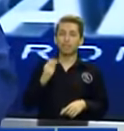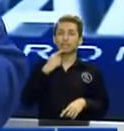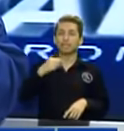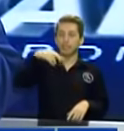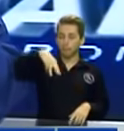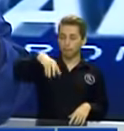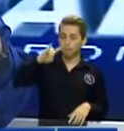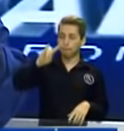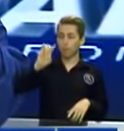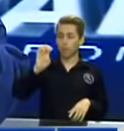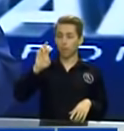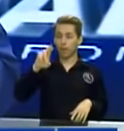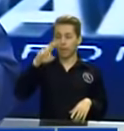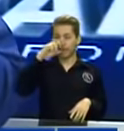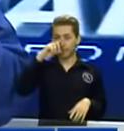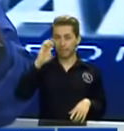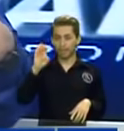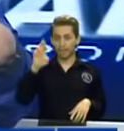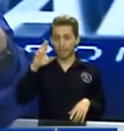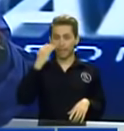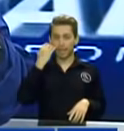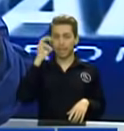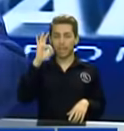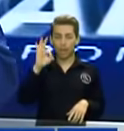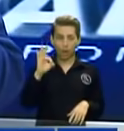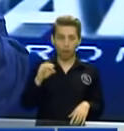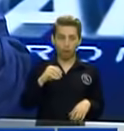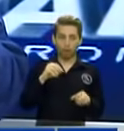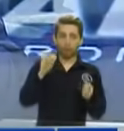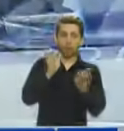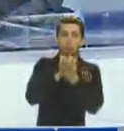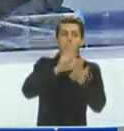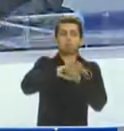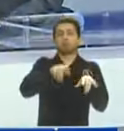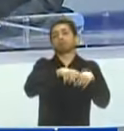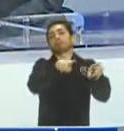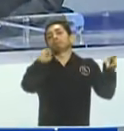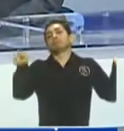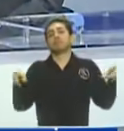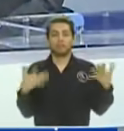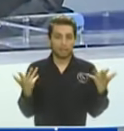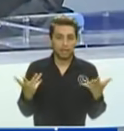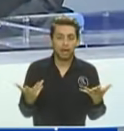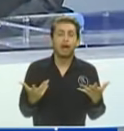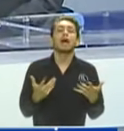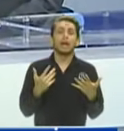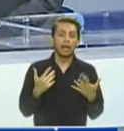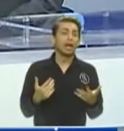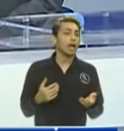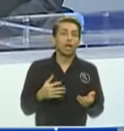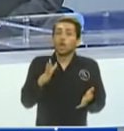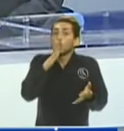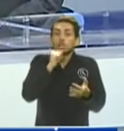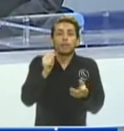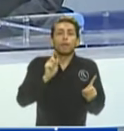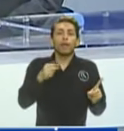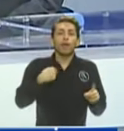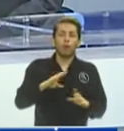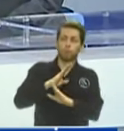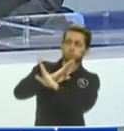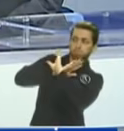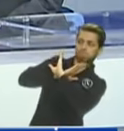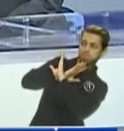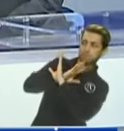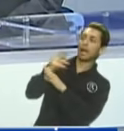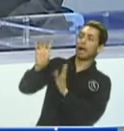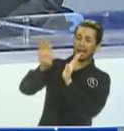obviar. No se puede obviar el que todo el mundo se infecte, no se puede. Porque es una enfermedad a la cual el ser humano no tiene anticuerpos, o sea, le da